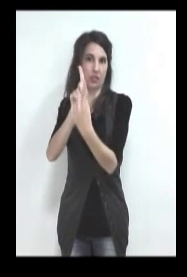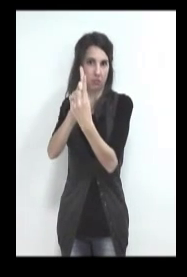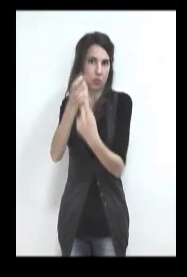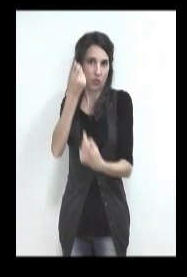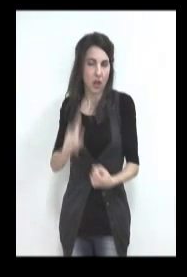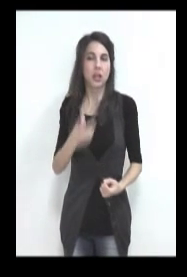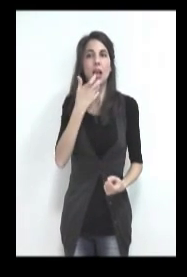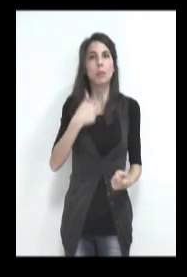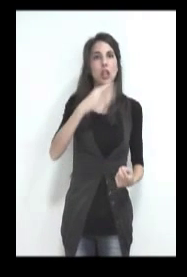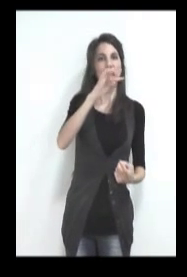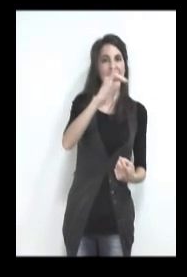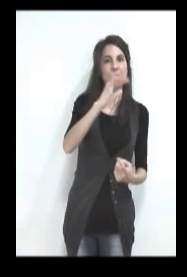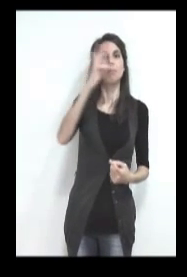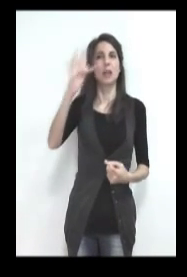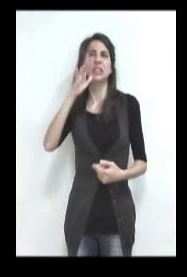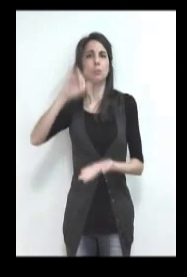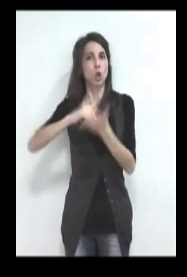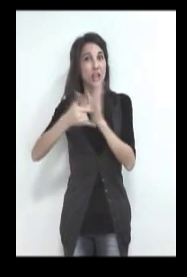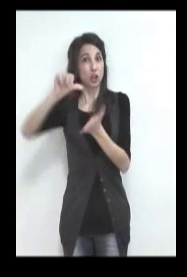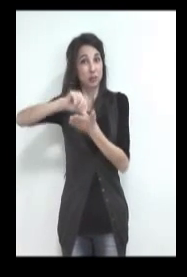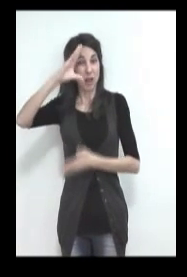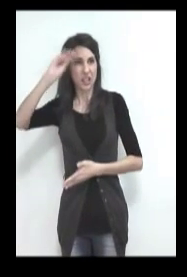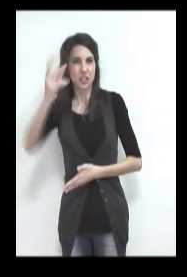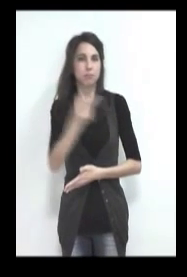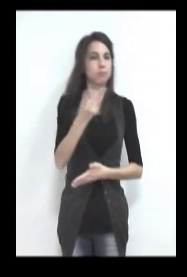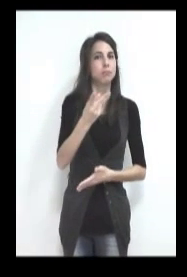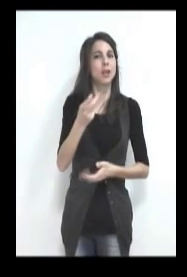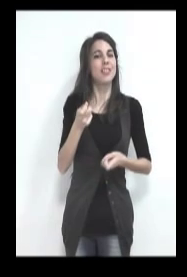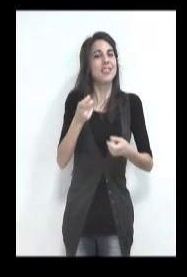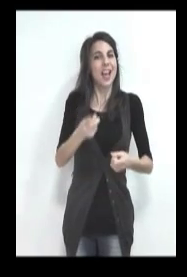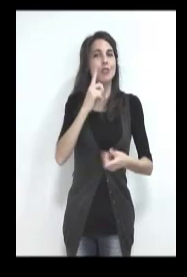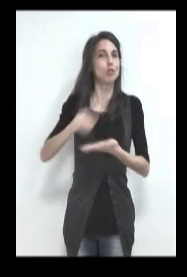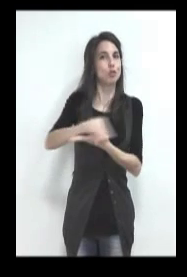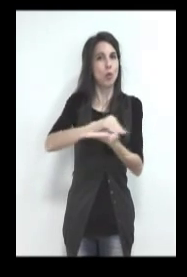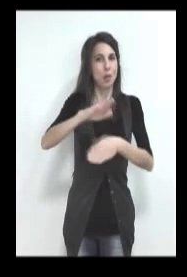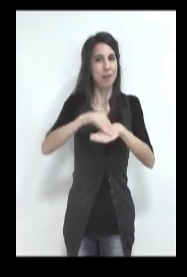TIC y las Smart Cities, los proyectos, como solucionan las desigualdades de ahora.